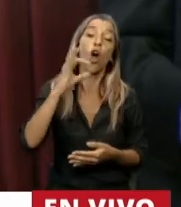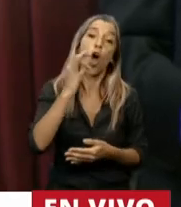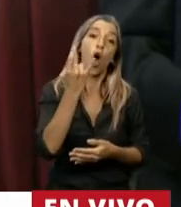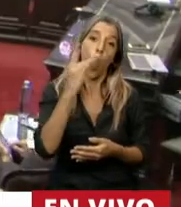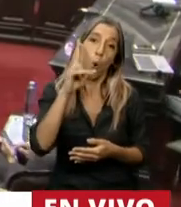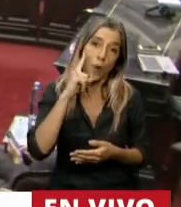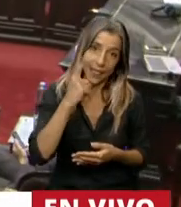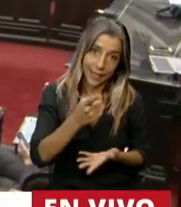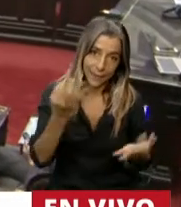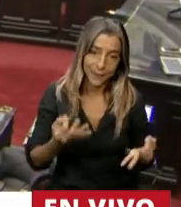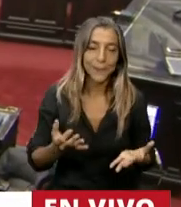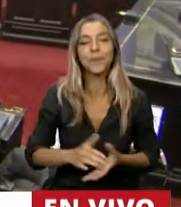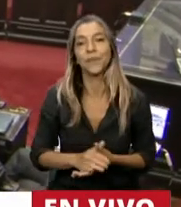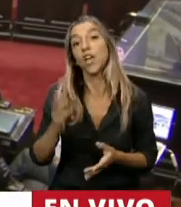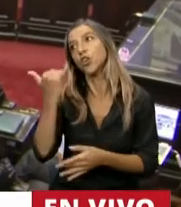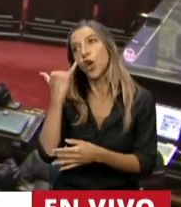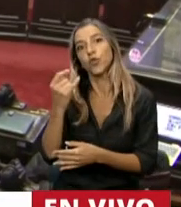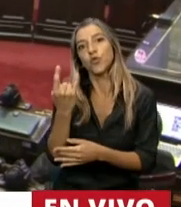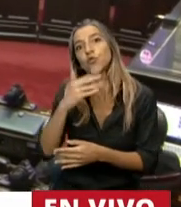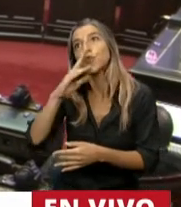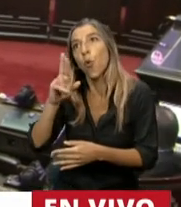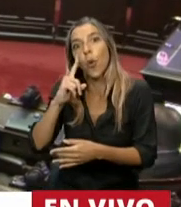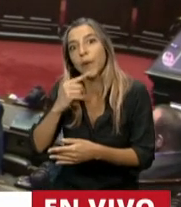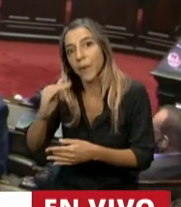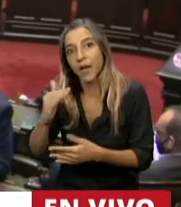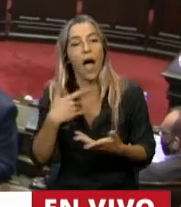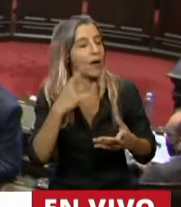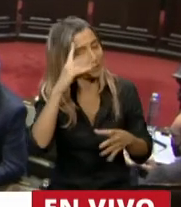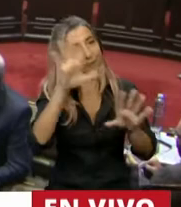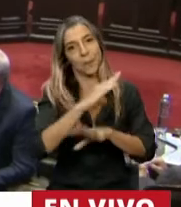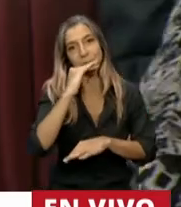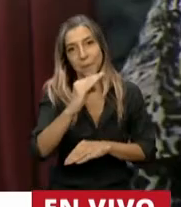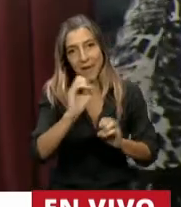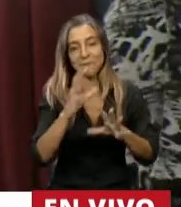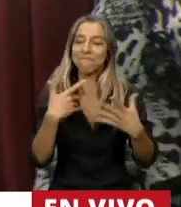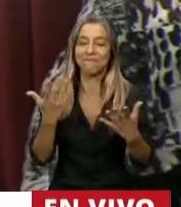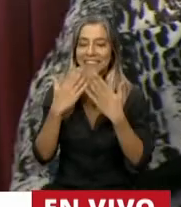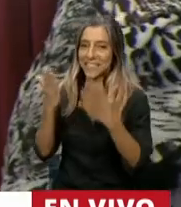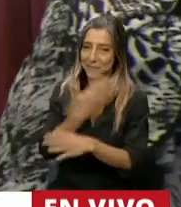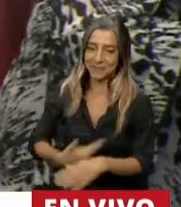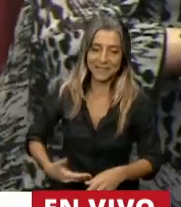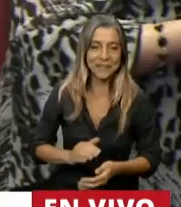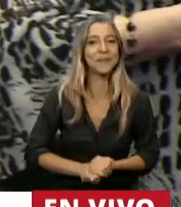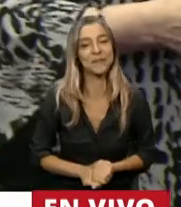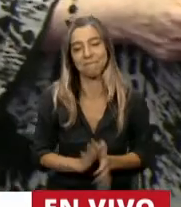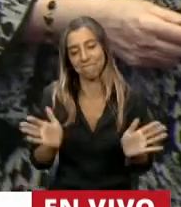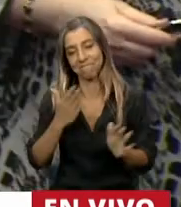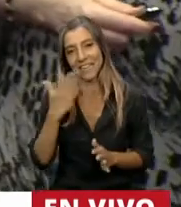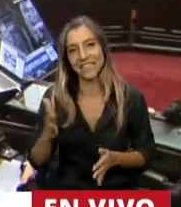Jury. Jury. Gracias, señor presidente. Lo había dicho bien, diputada. Gracias. Sí,